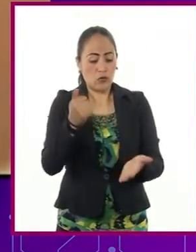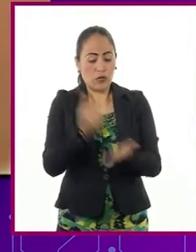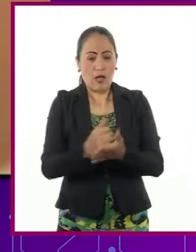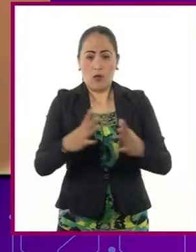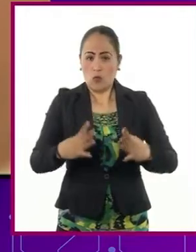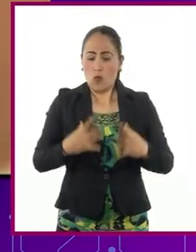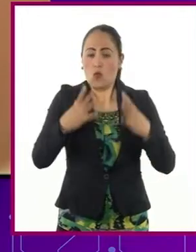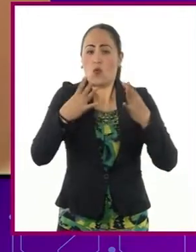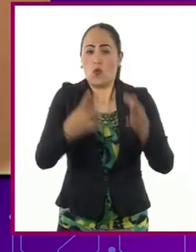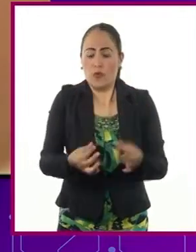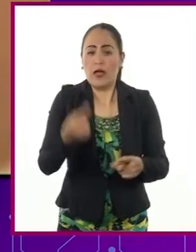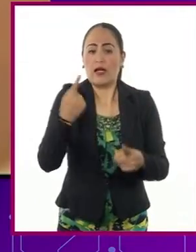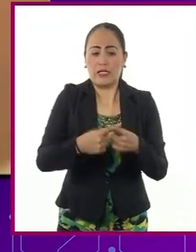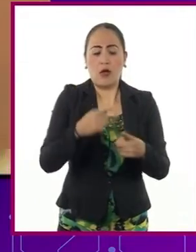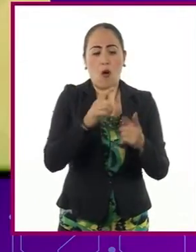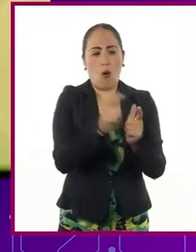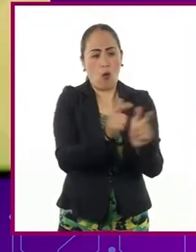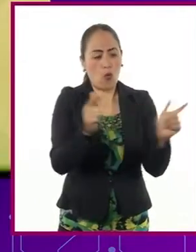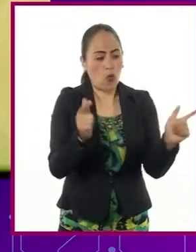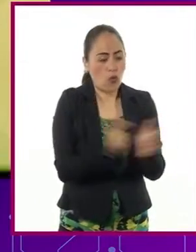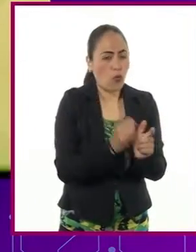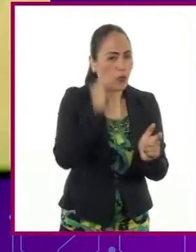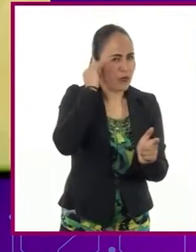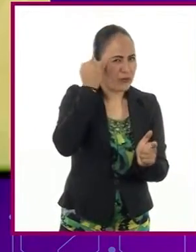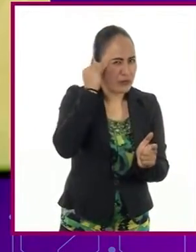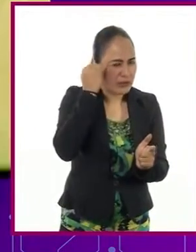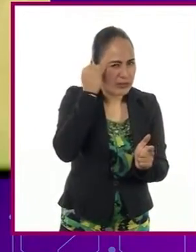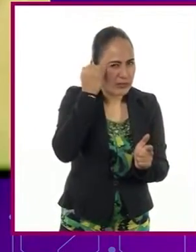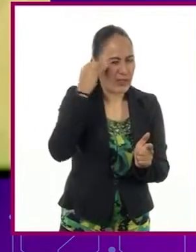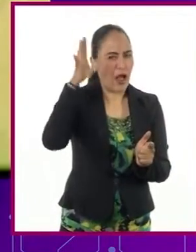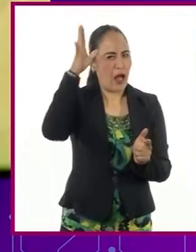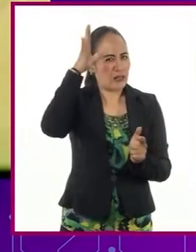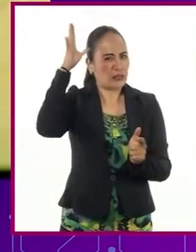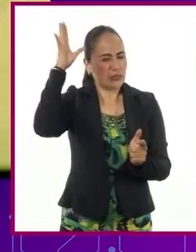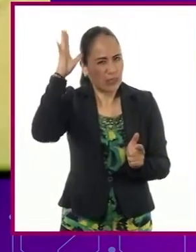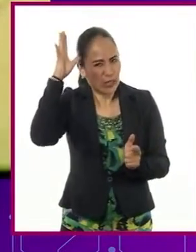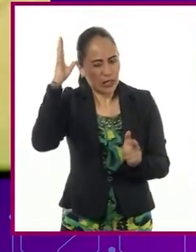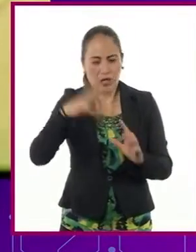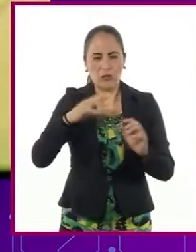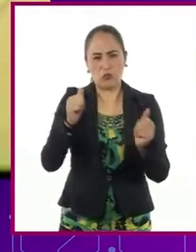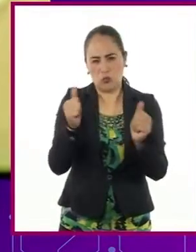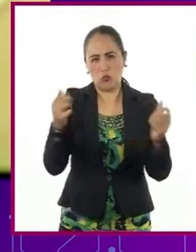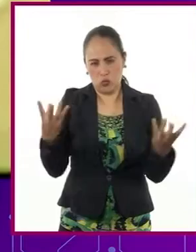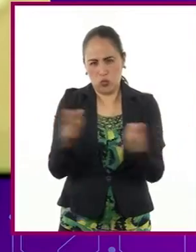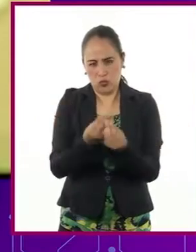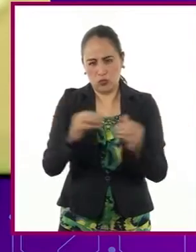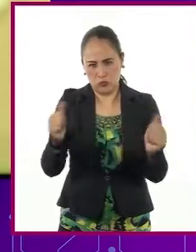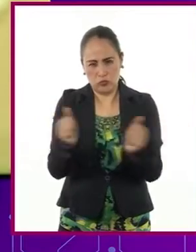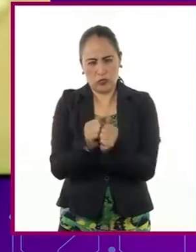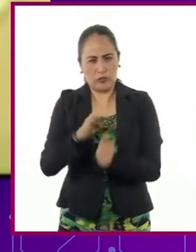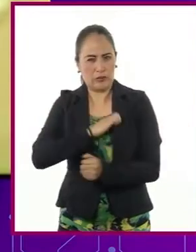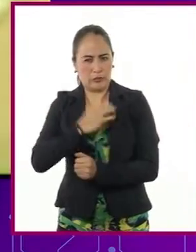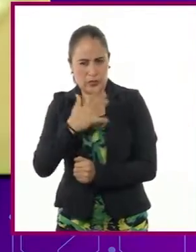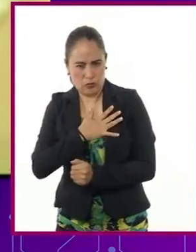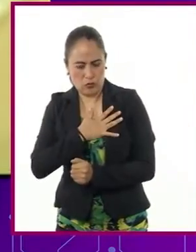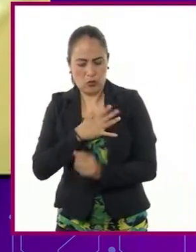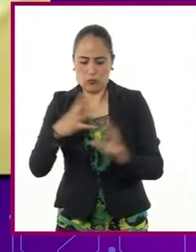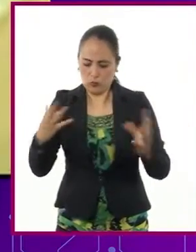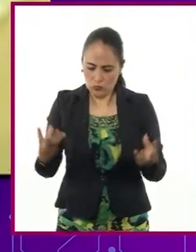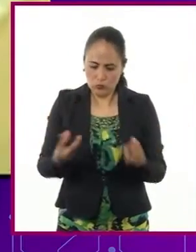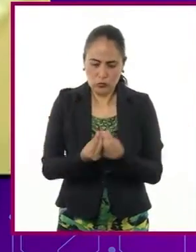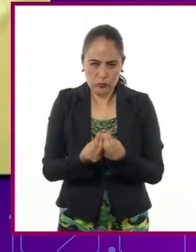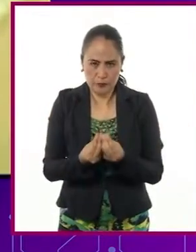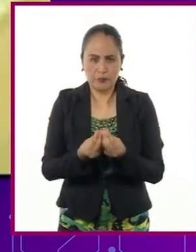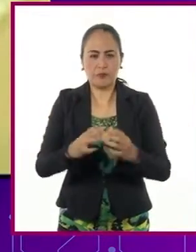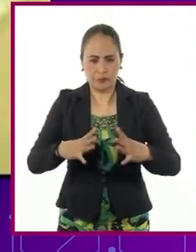son tlaxcaltecas o aztecas, que van en la expedición de los españoles y fundan la ciudad. Entonces, el cabildo español